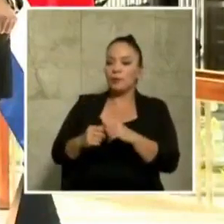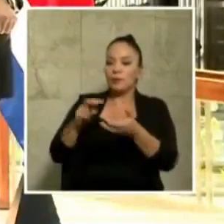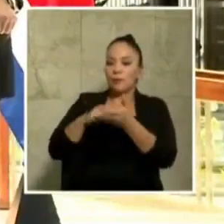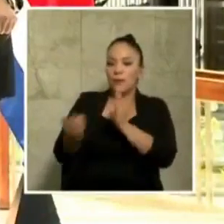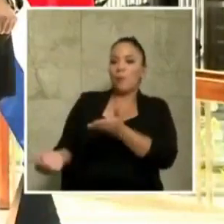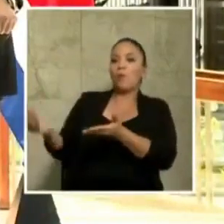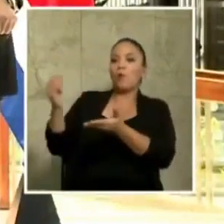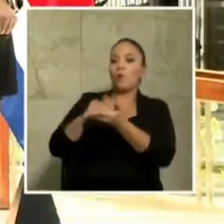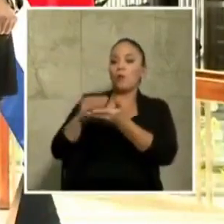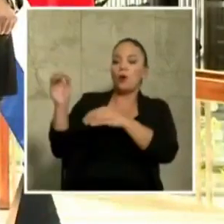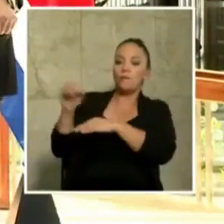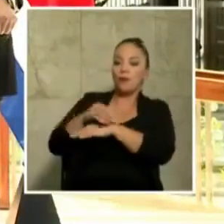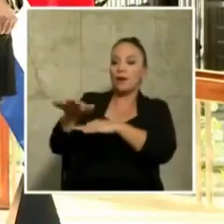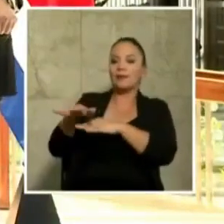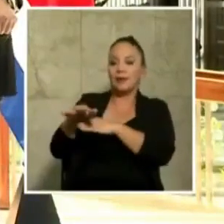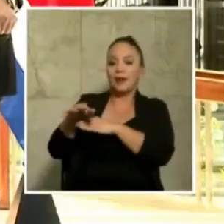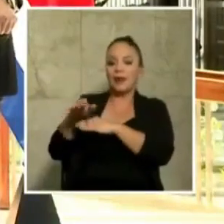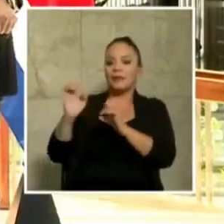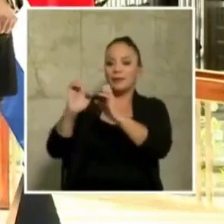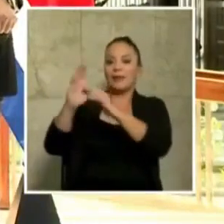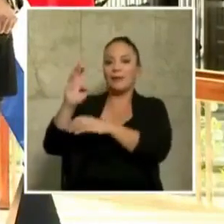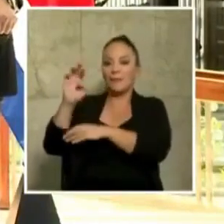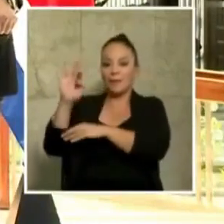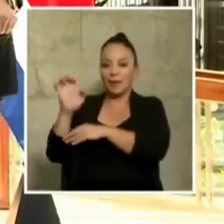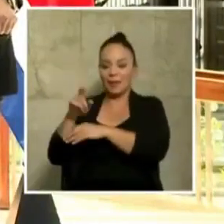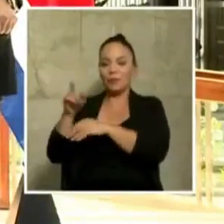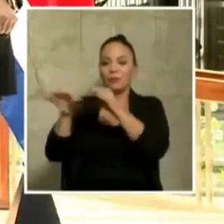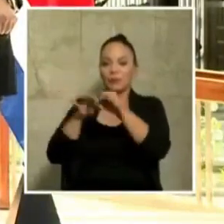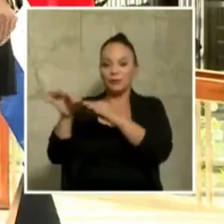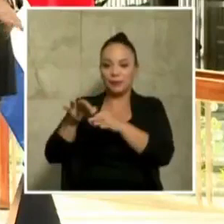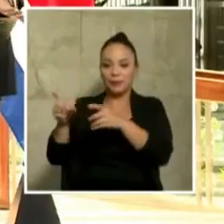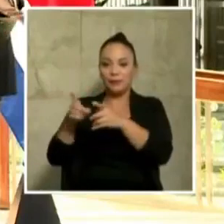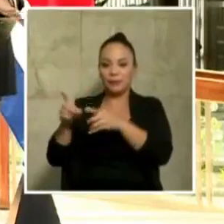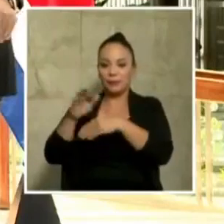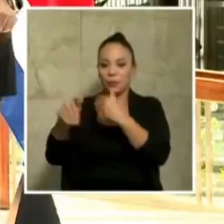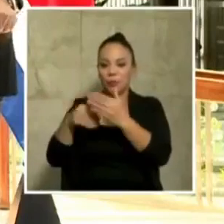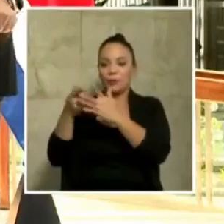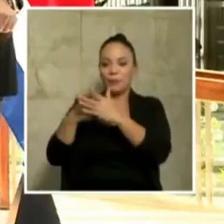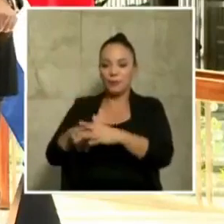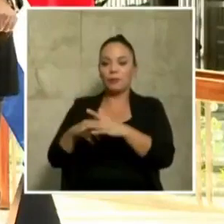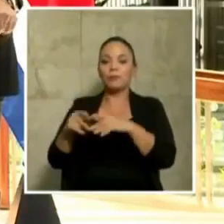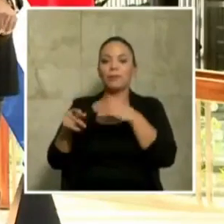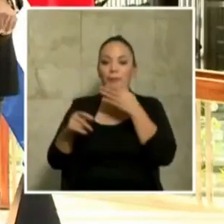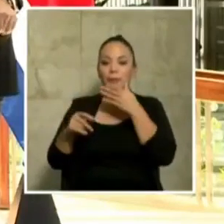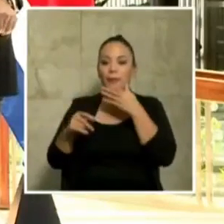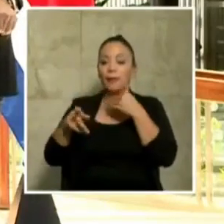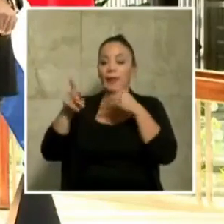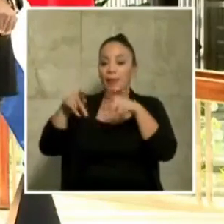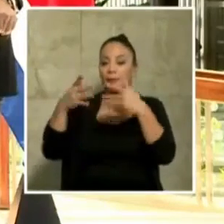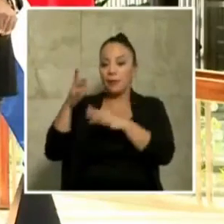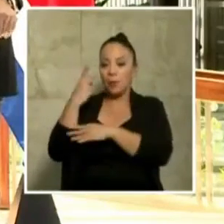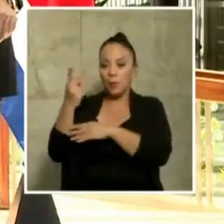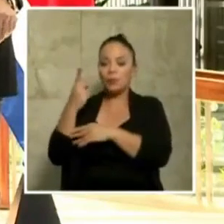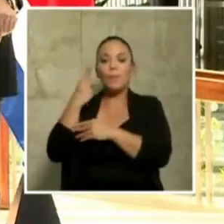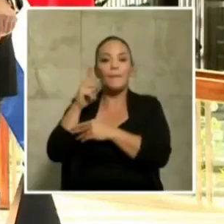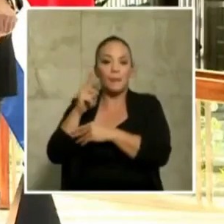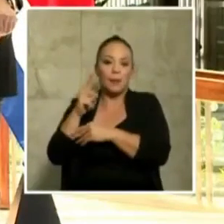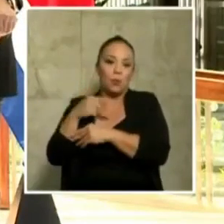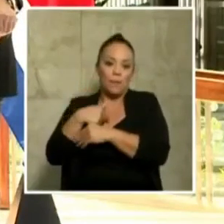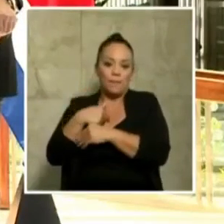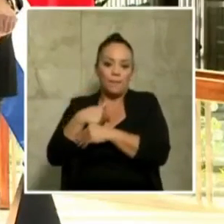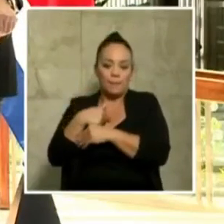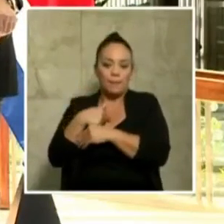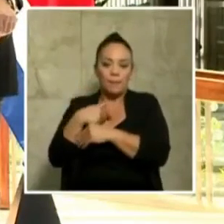estrategia Brete, ¿no? A escribirles desde el principio. La gente ya lo había visto, pero a mí me parece